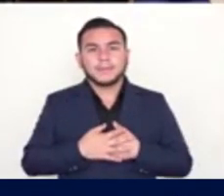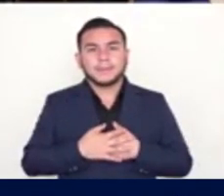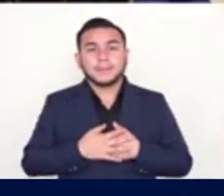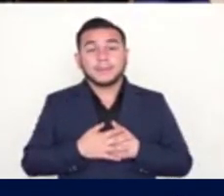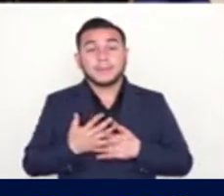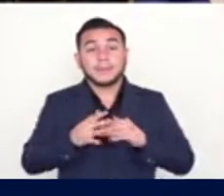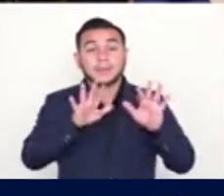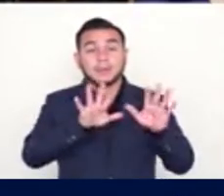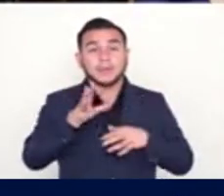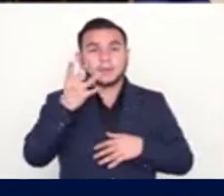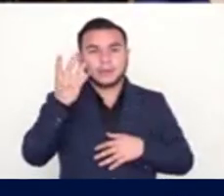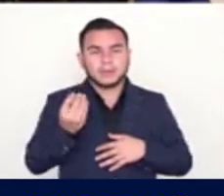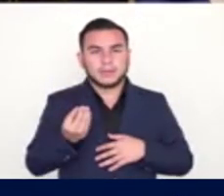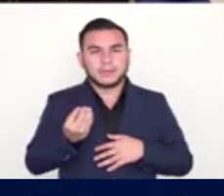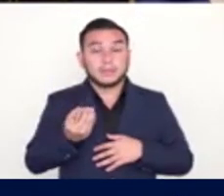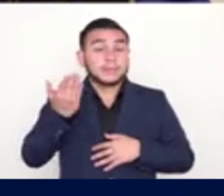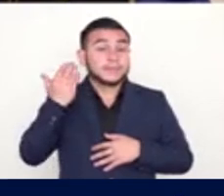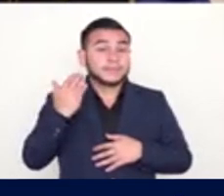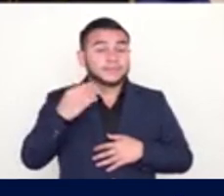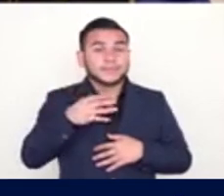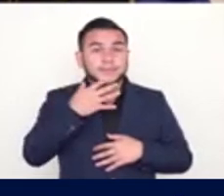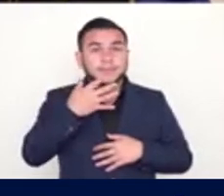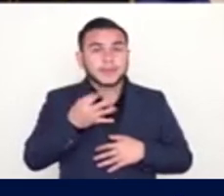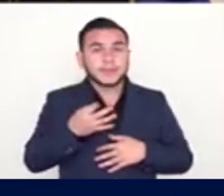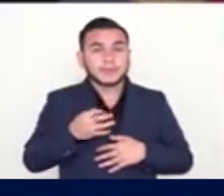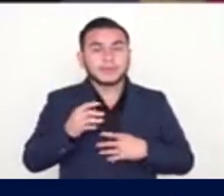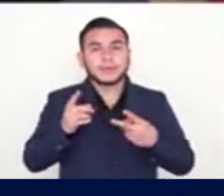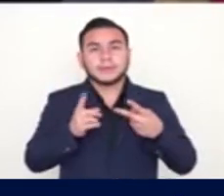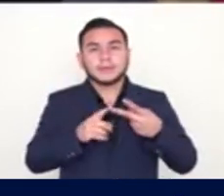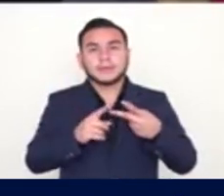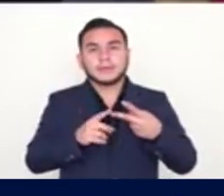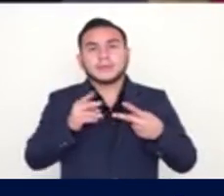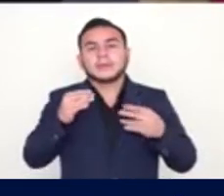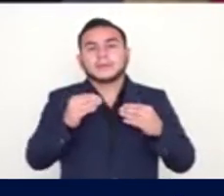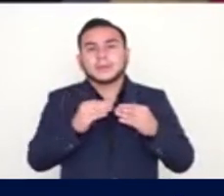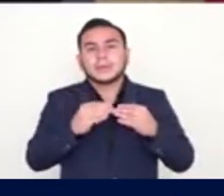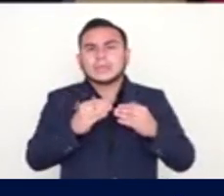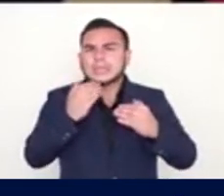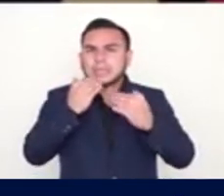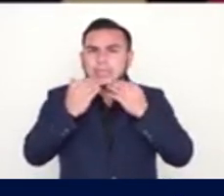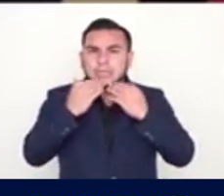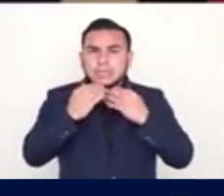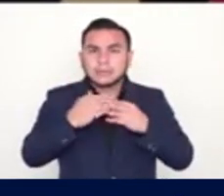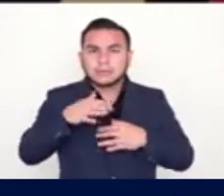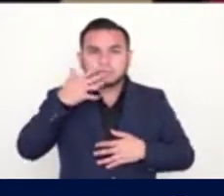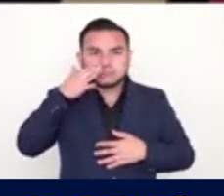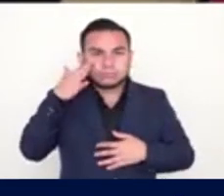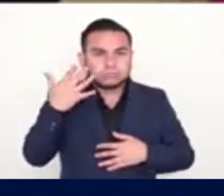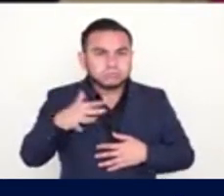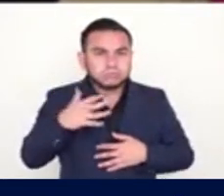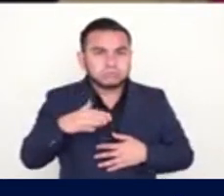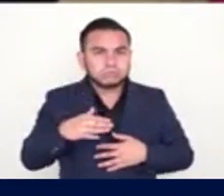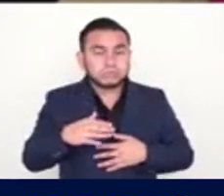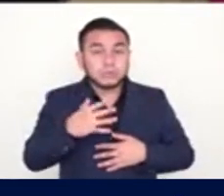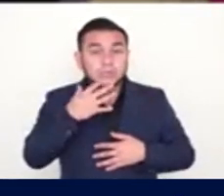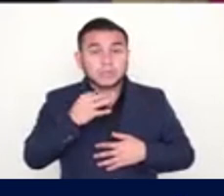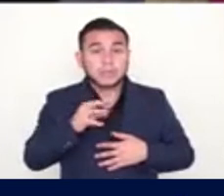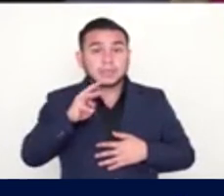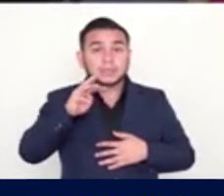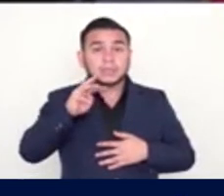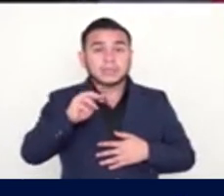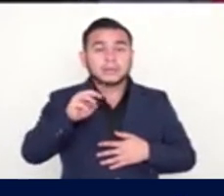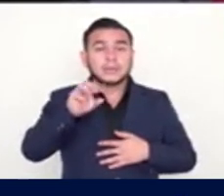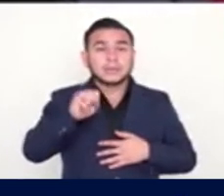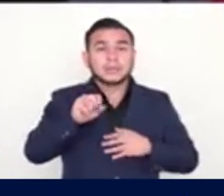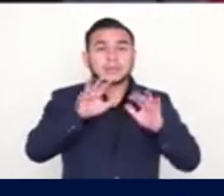¿hace qué? 14 días. Eso, en segundo lugar, ellos mencionan también que es peligroso que usted esté, digamos, como legitimando a la MS-13, tomando en